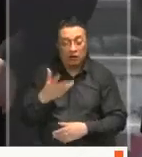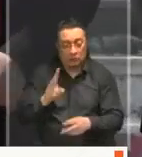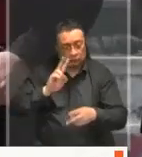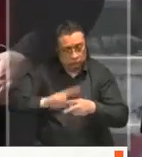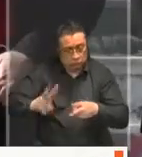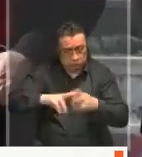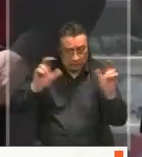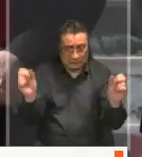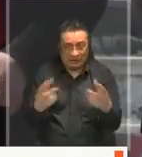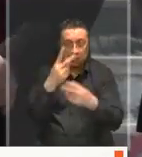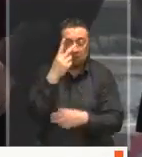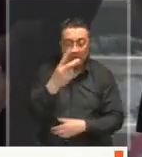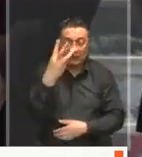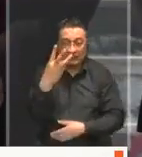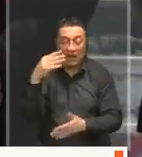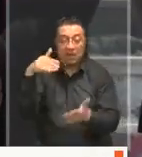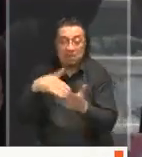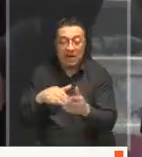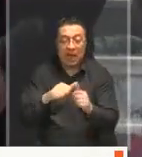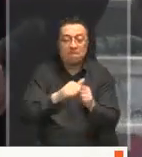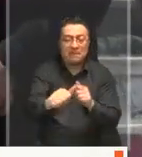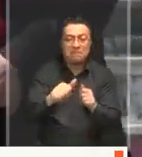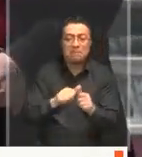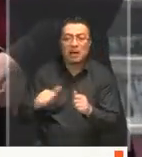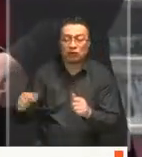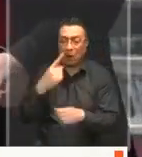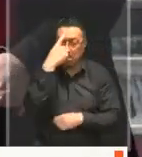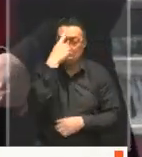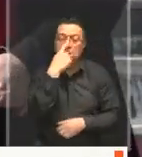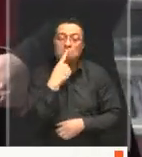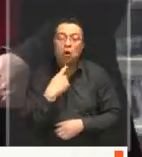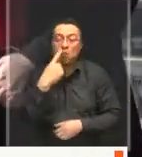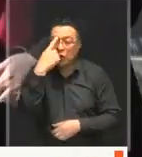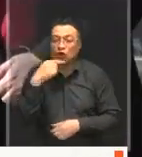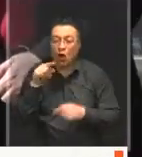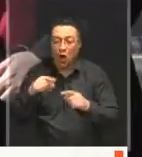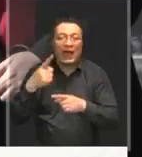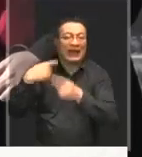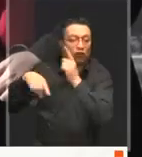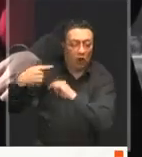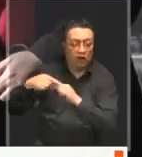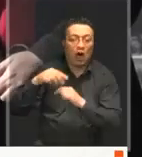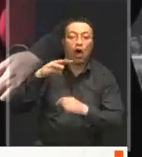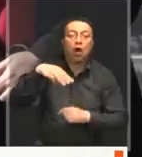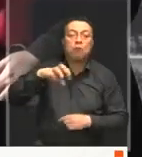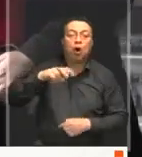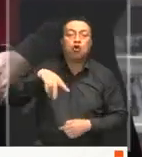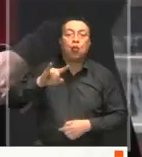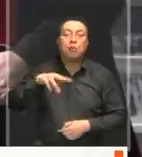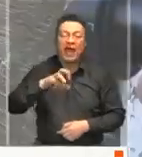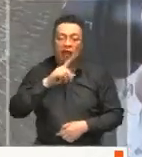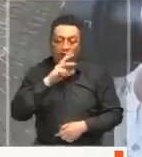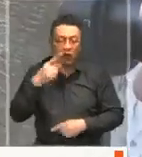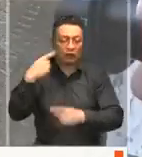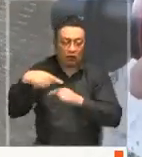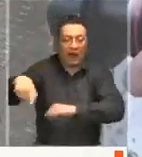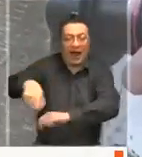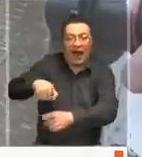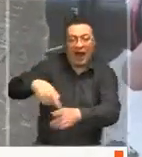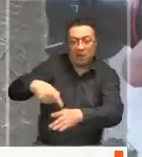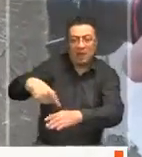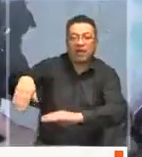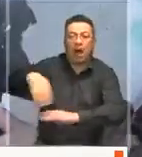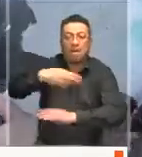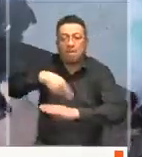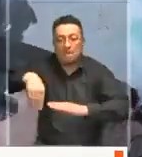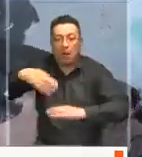recuperar 23.000 metros cuadrados de monumentos históricos y monumentos públicos del eje Alameda Providencia.